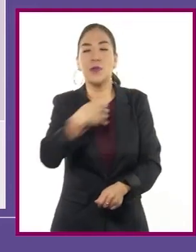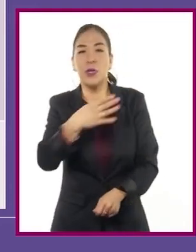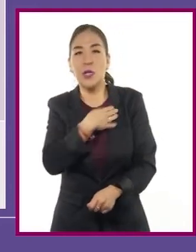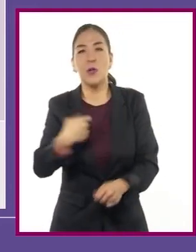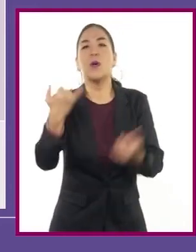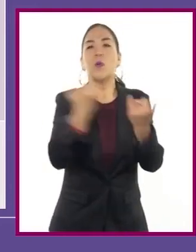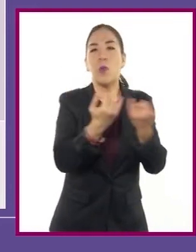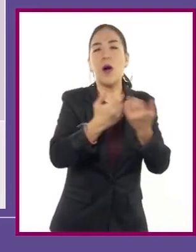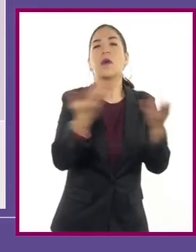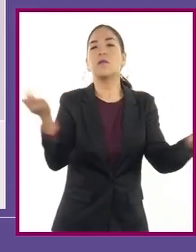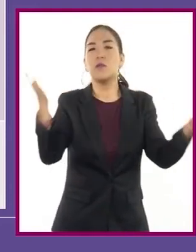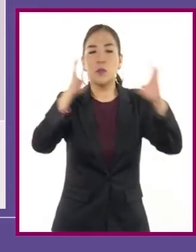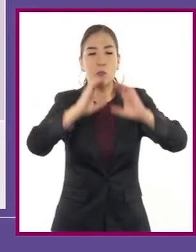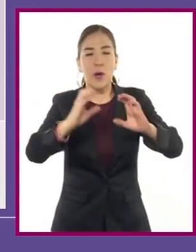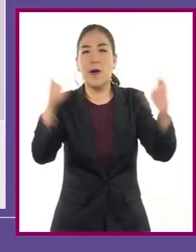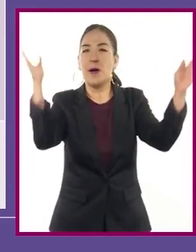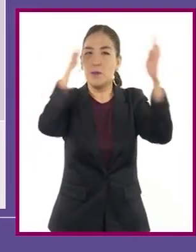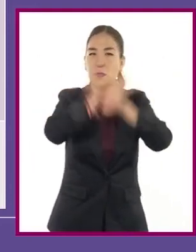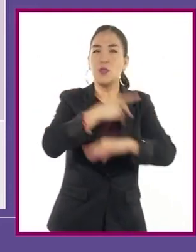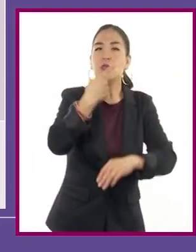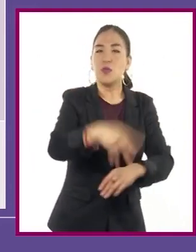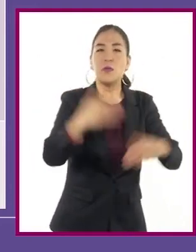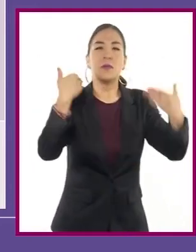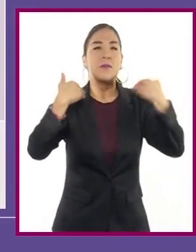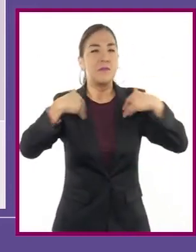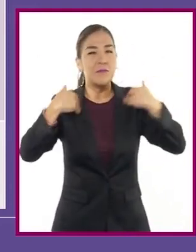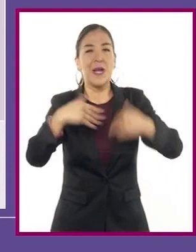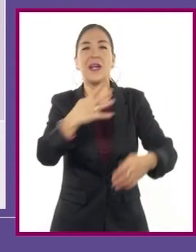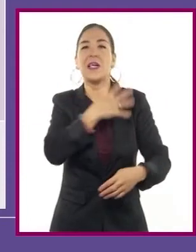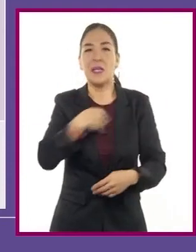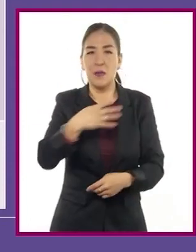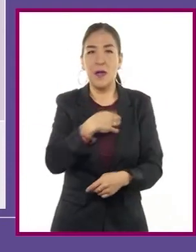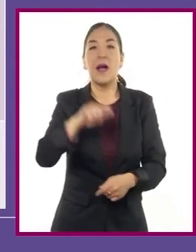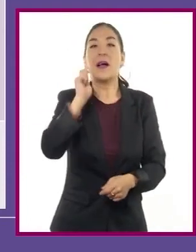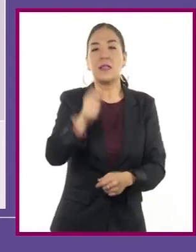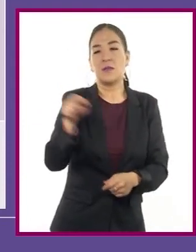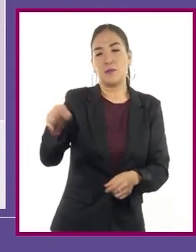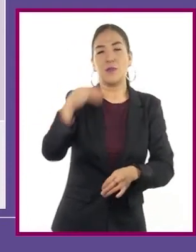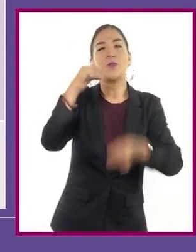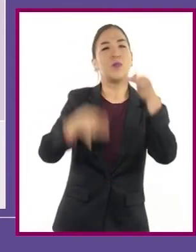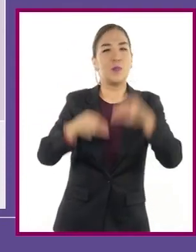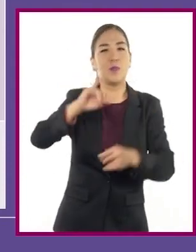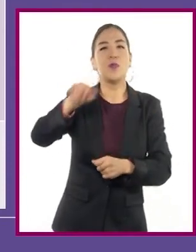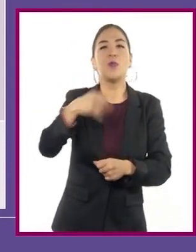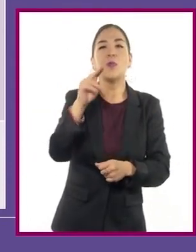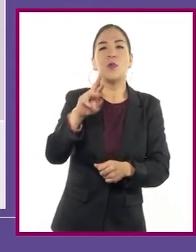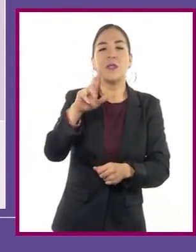sus hijos. Es un mecanismo jurisdiccional.